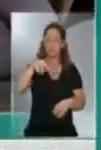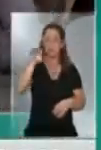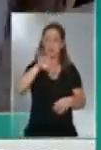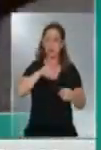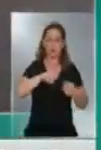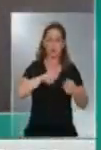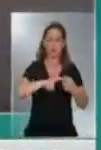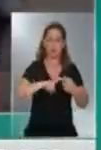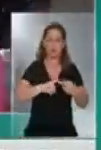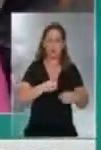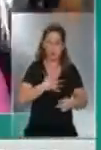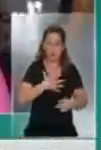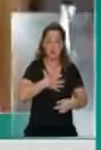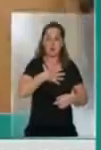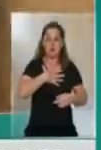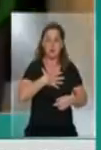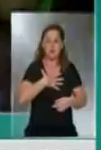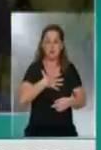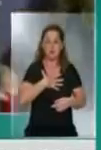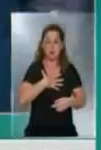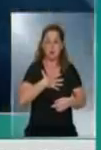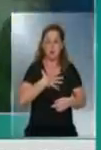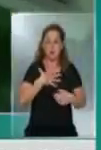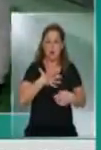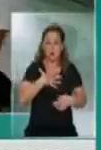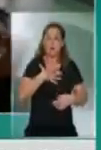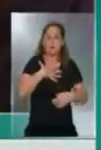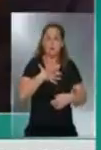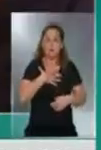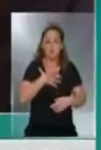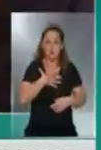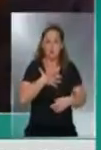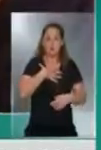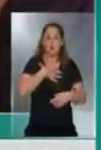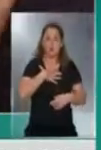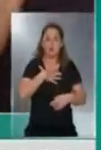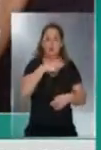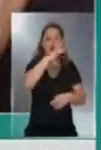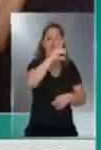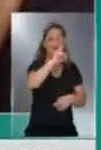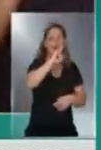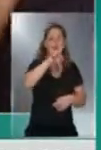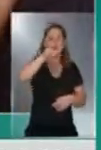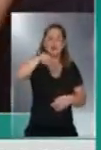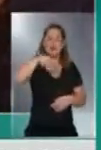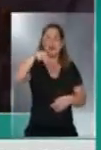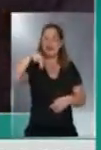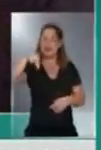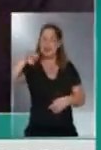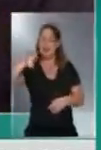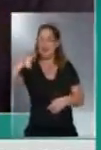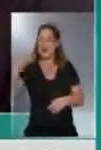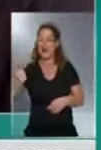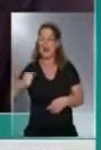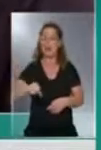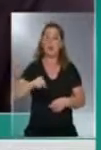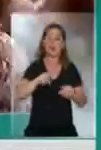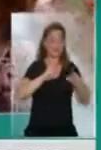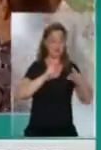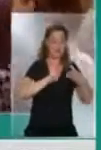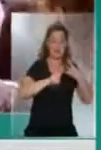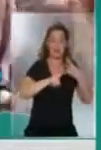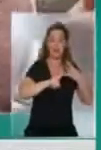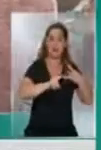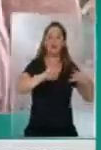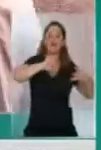disnea, a ver si usted nos explica bien, entiendo que es dificultad para respirar, y tos. ¿Cómo diferenciarlo quizás con otro tipo de cuadro?